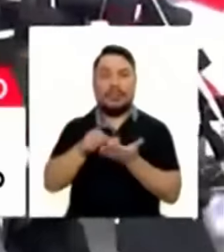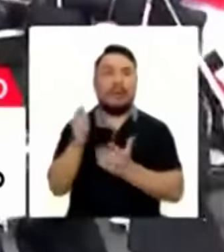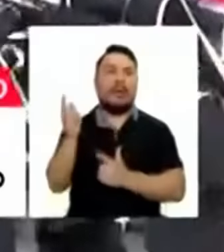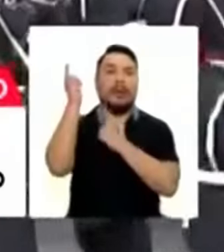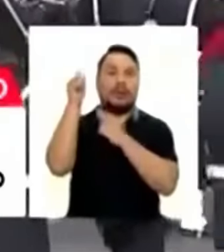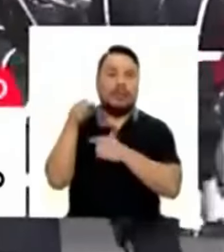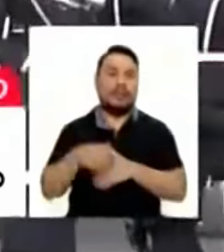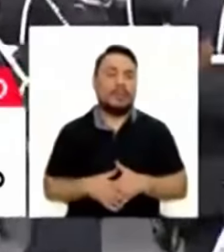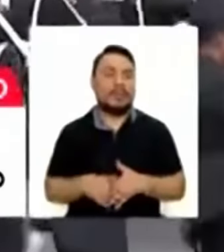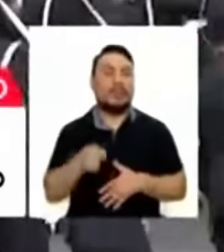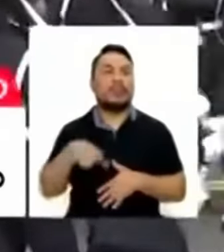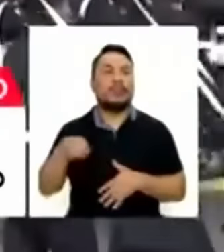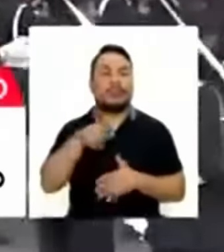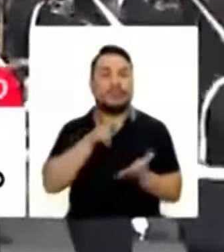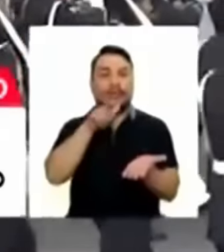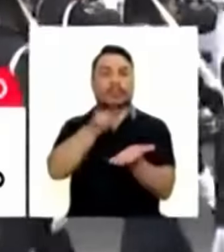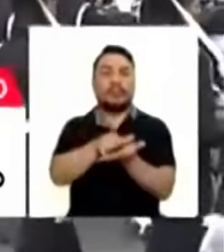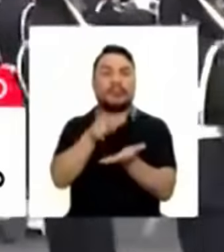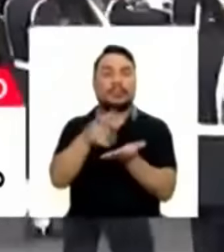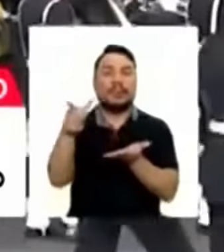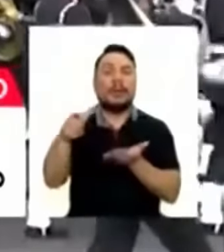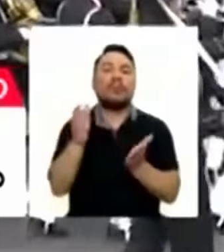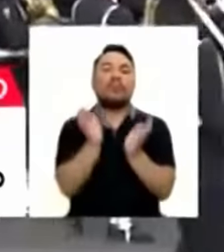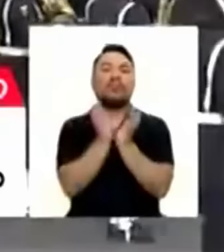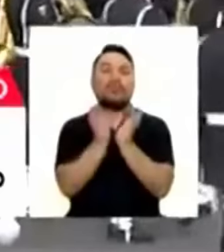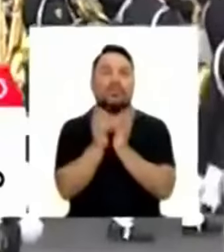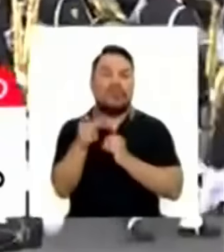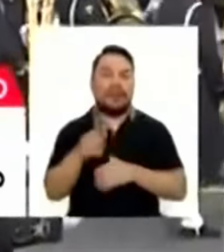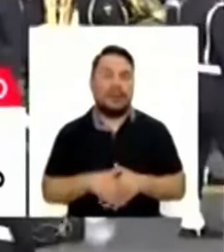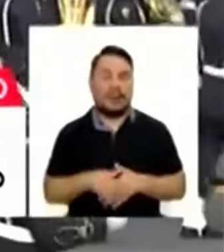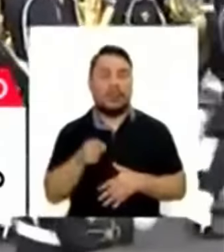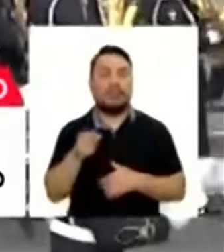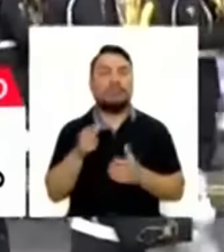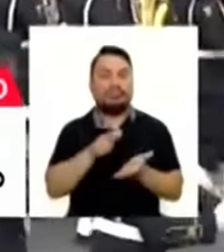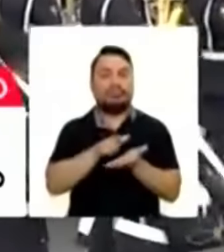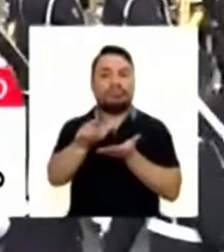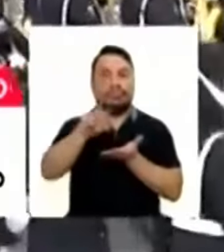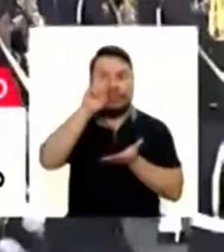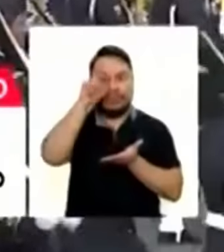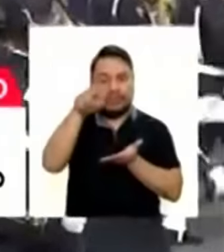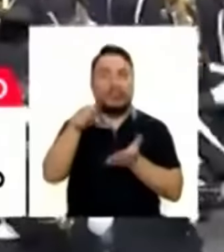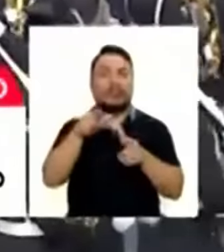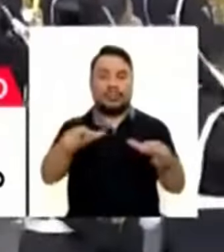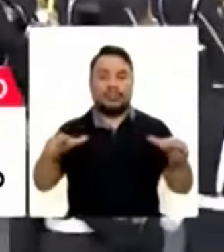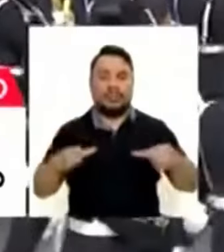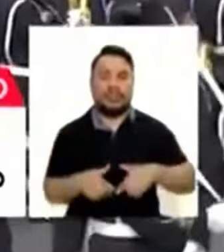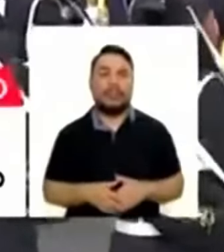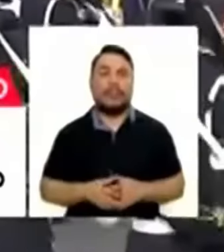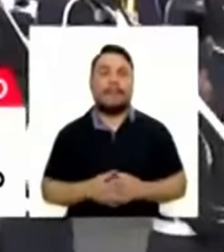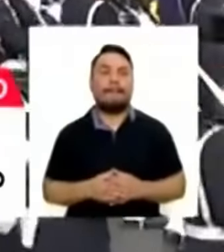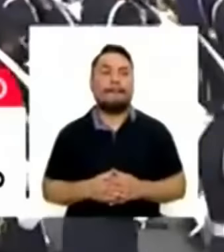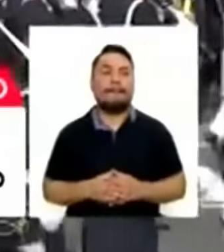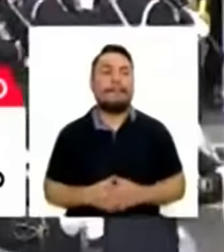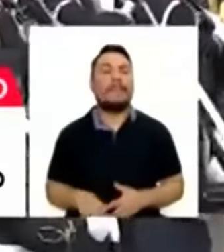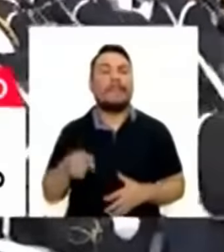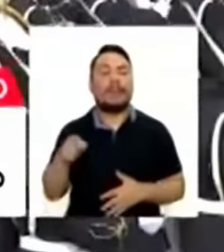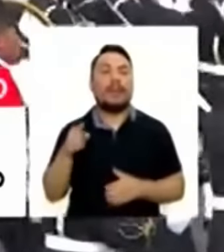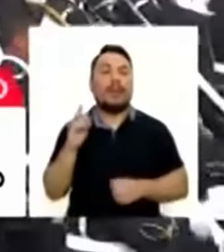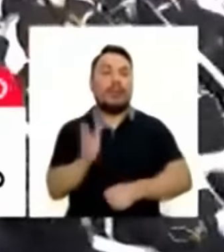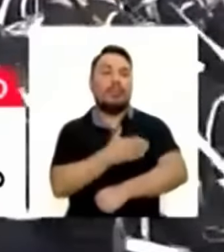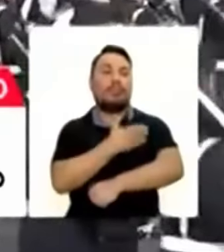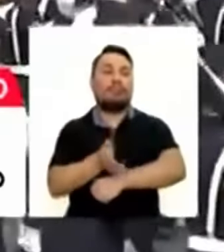Armas de la Base Aérea Las Palmas Surco de la Fuerza Aérea del Perú. La banda y